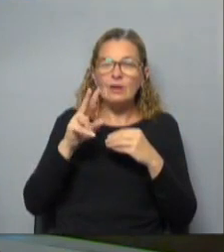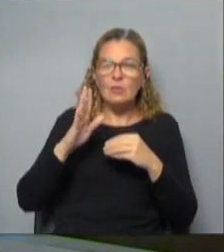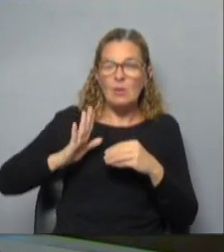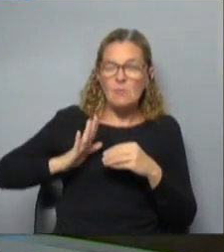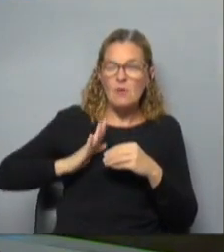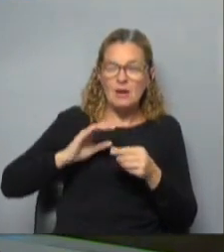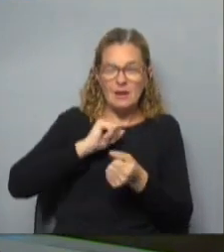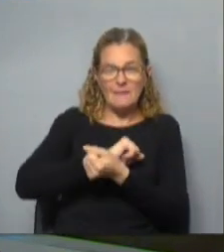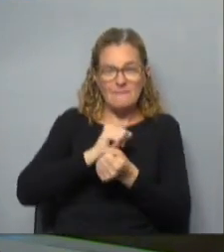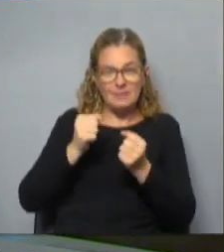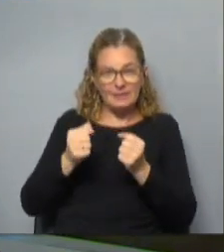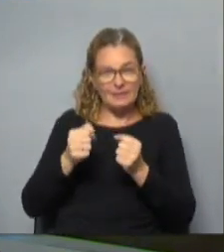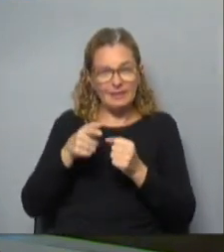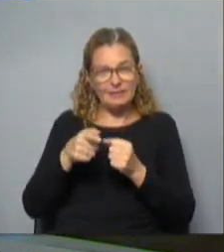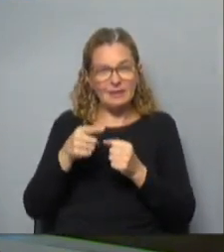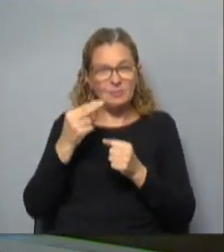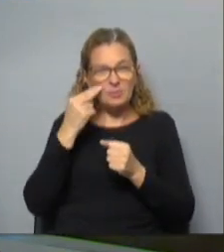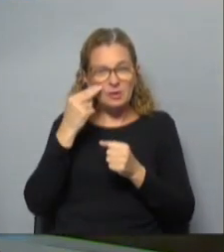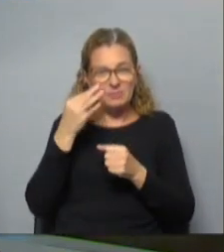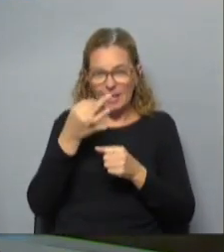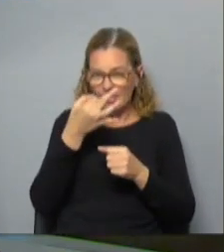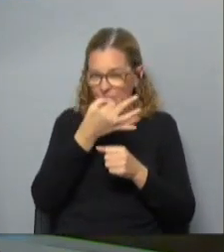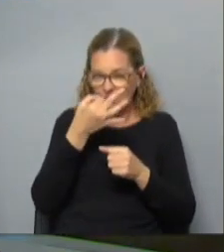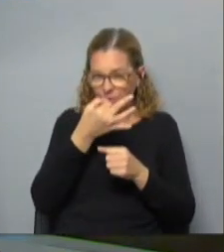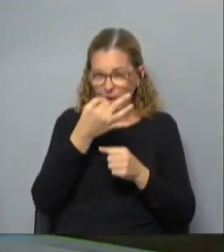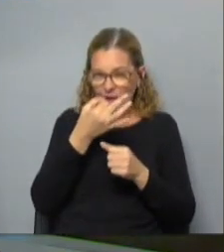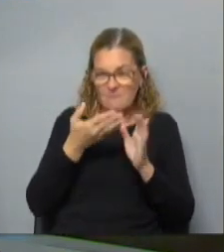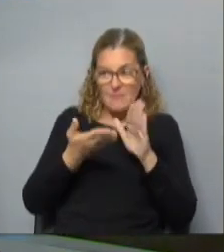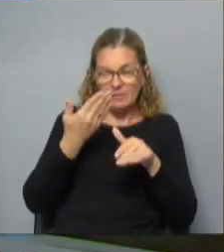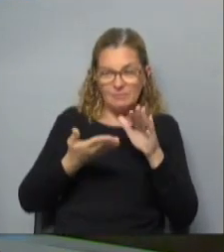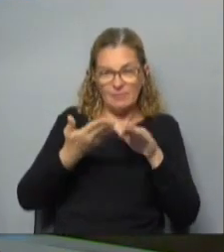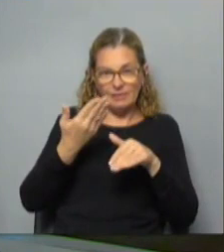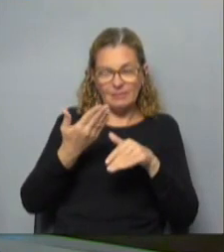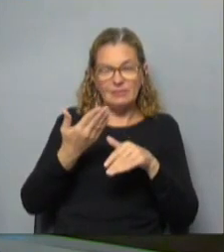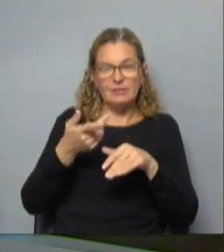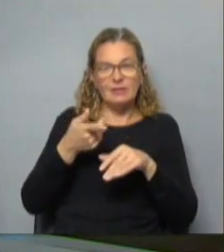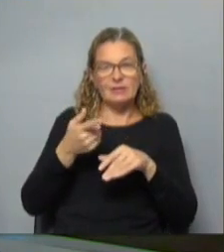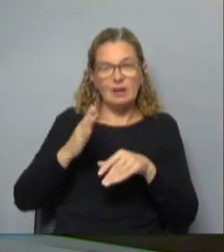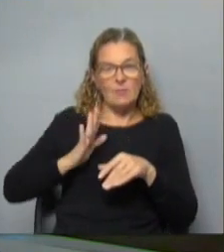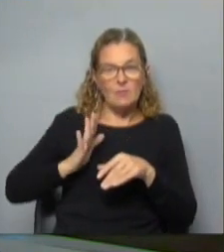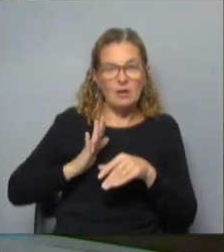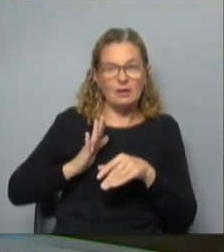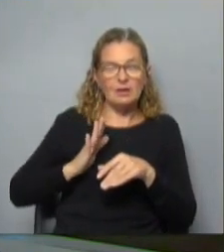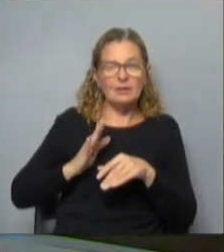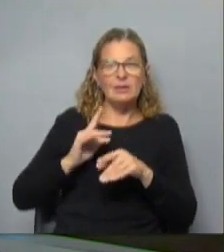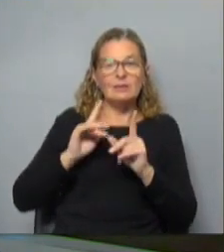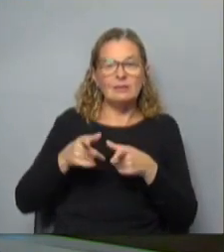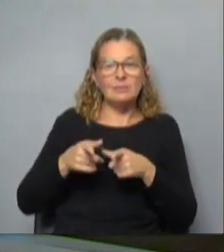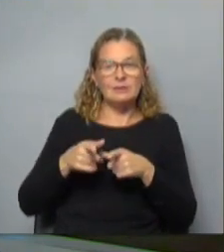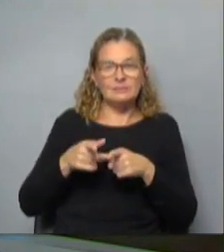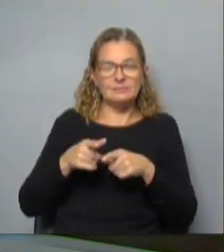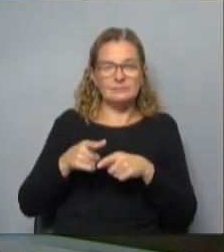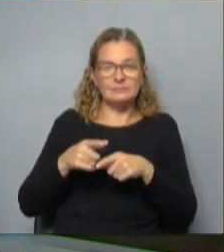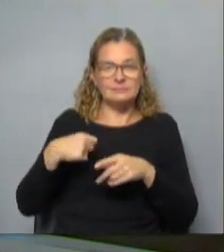presas de estos delitos de microtráfico que han aumentado la población carcelaria femenina y las mujeres que están